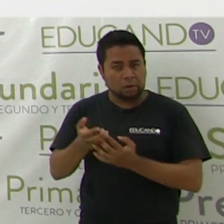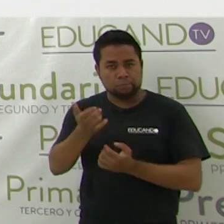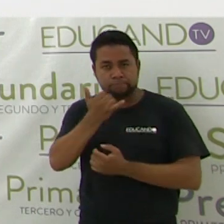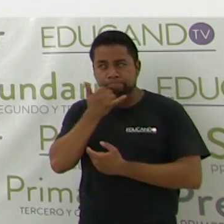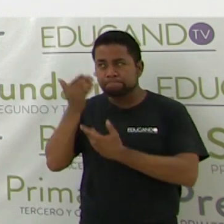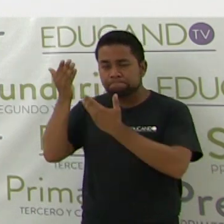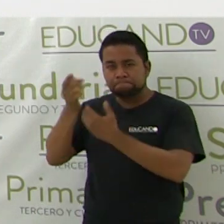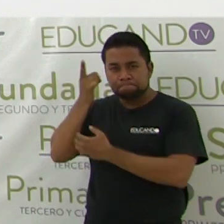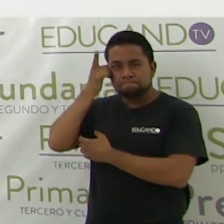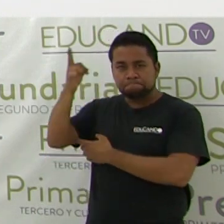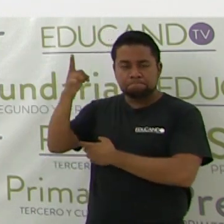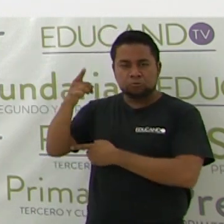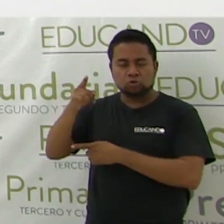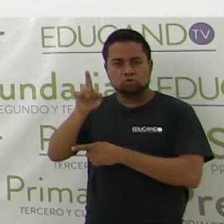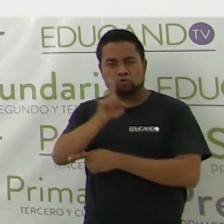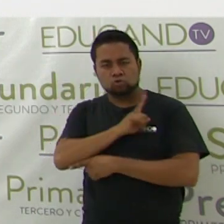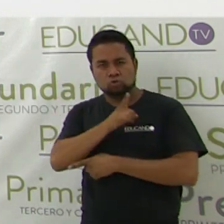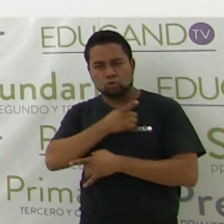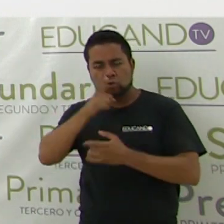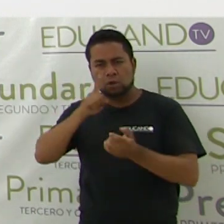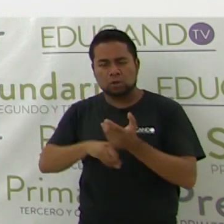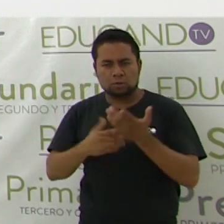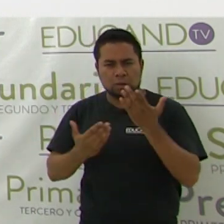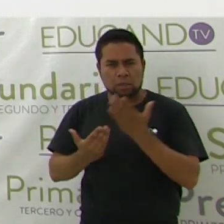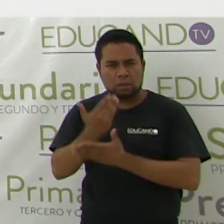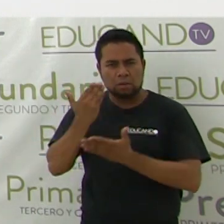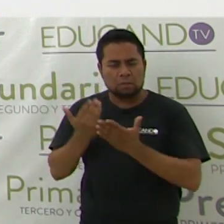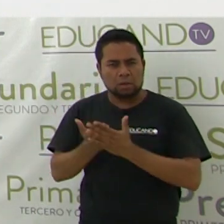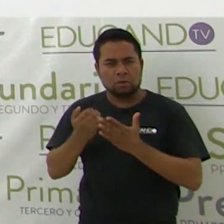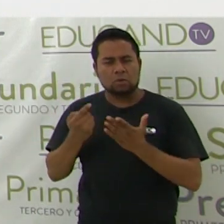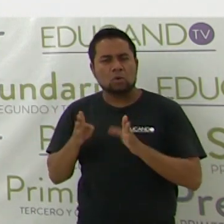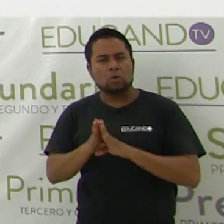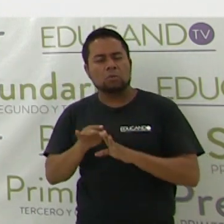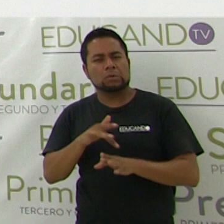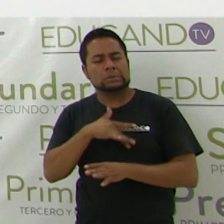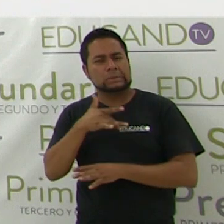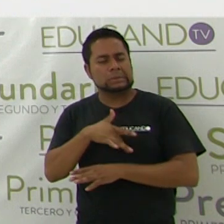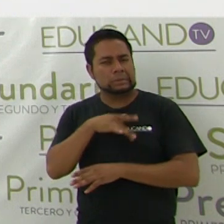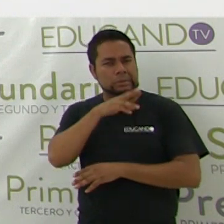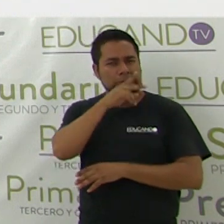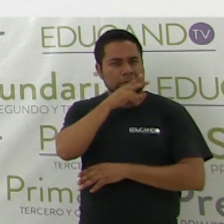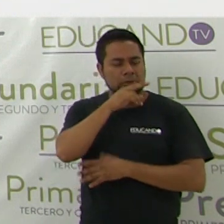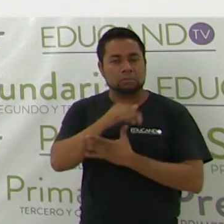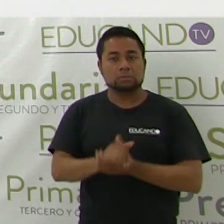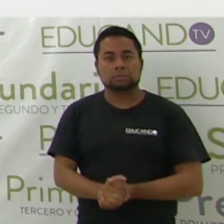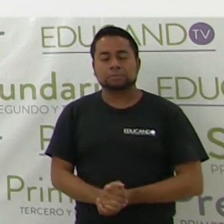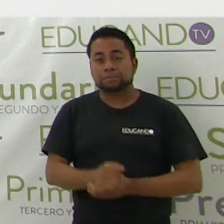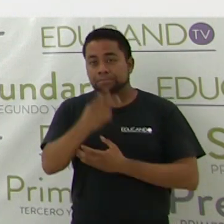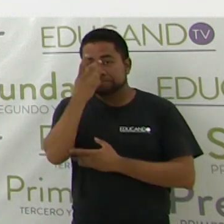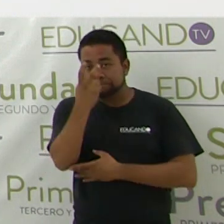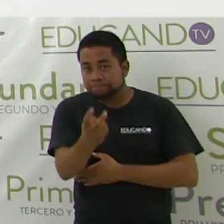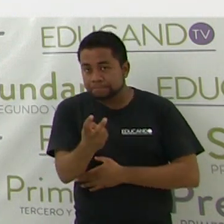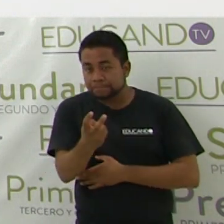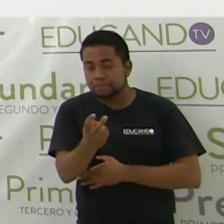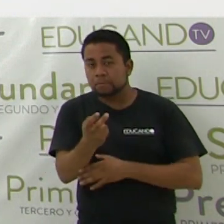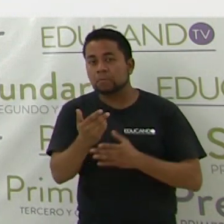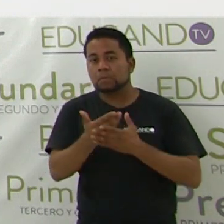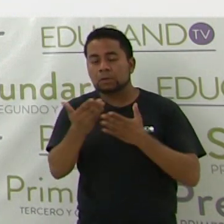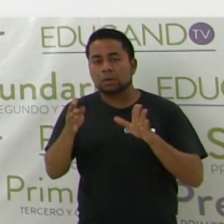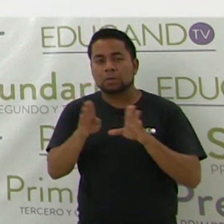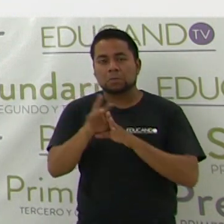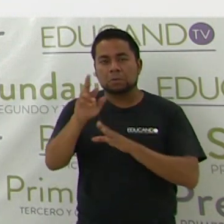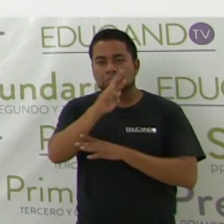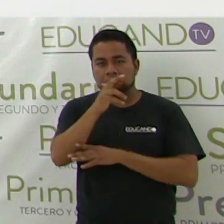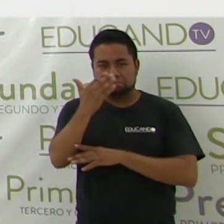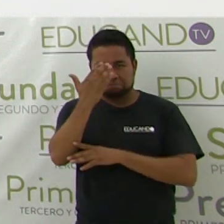haciendo penitencia en la mitad de esta mañana muy a su sabor. Y así nos vamos entonces